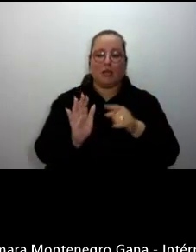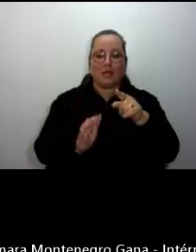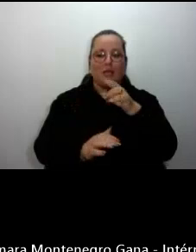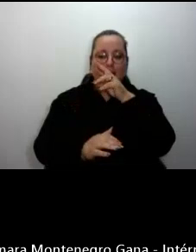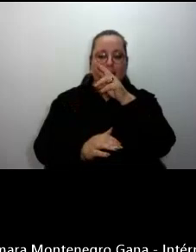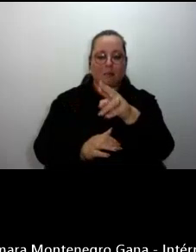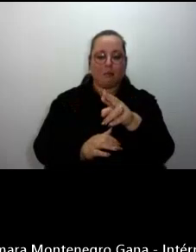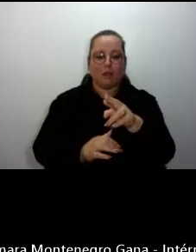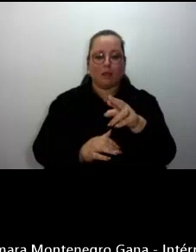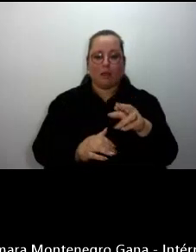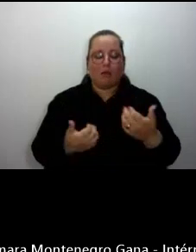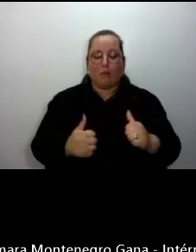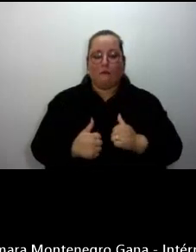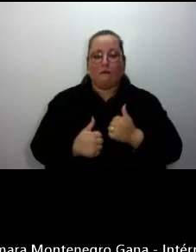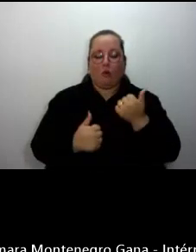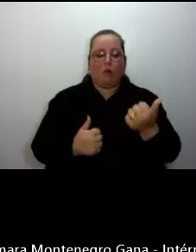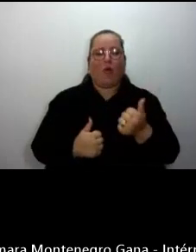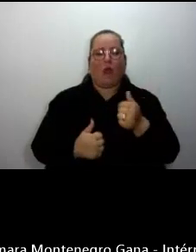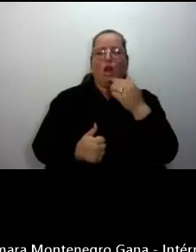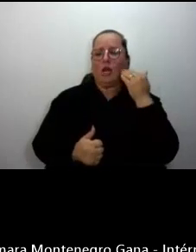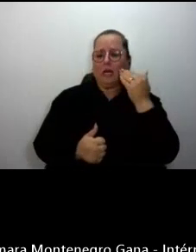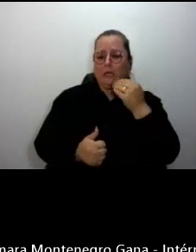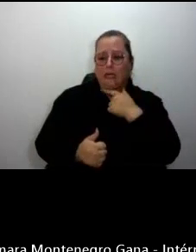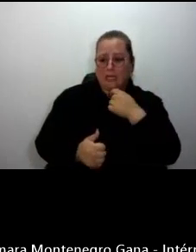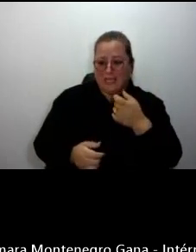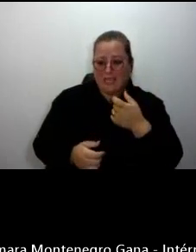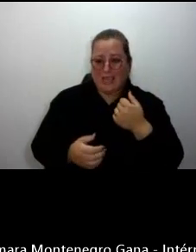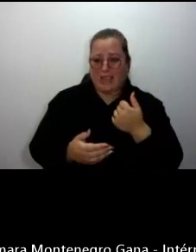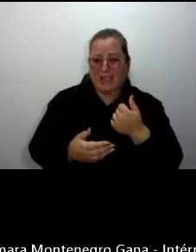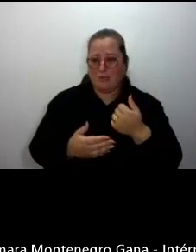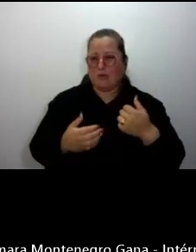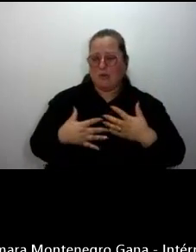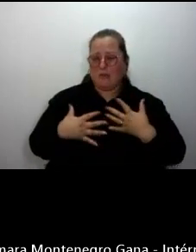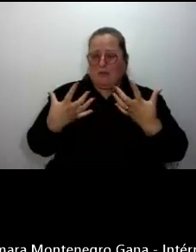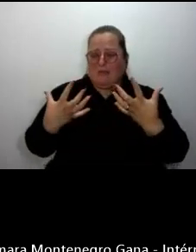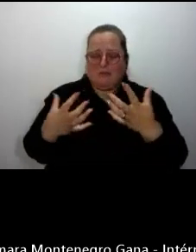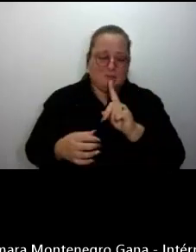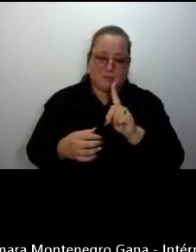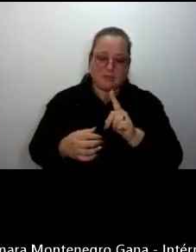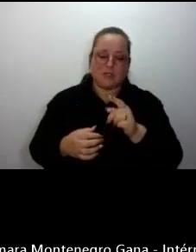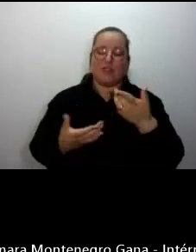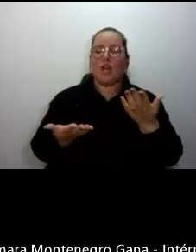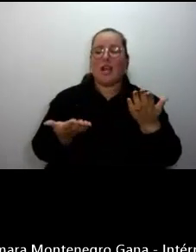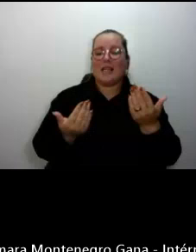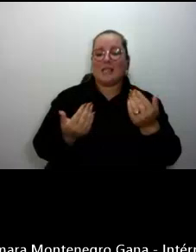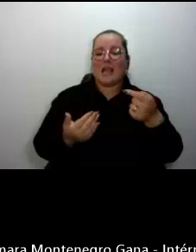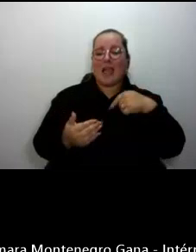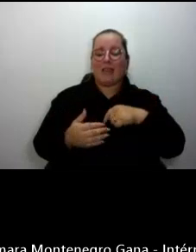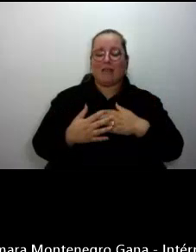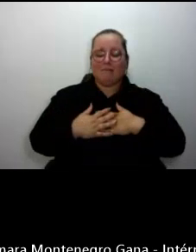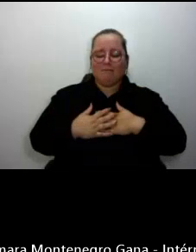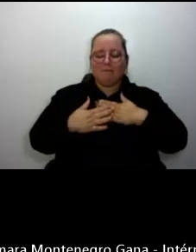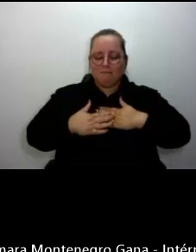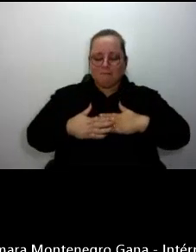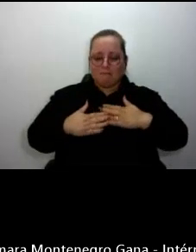son voluntarias ni intencionales, ¿verdad?, sino que son señales de necesidades que aún no han sido satisfechas y que el